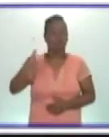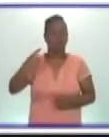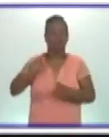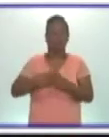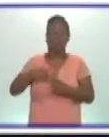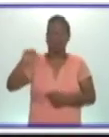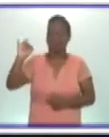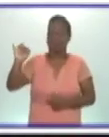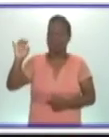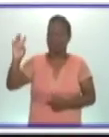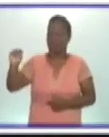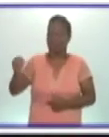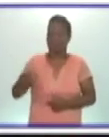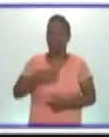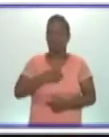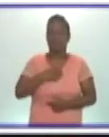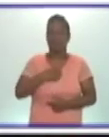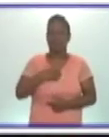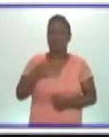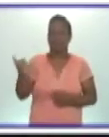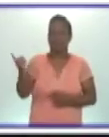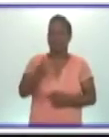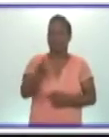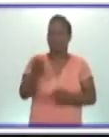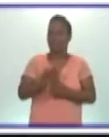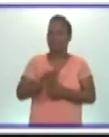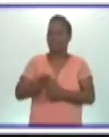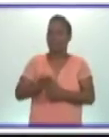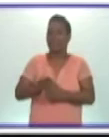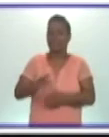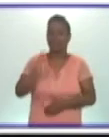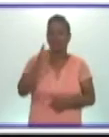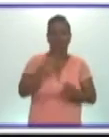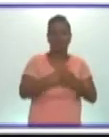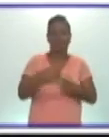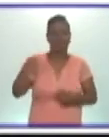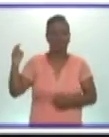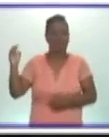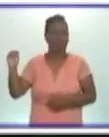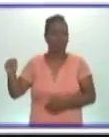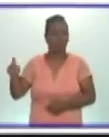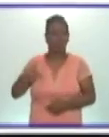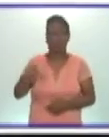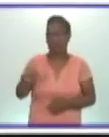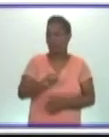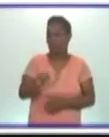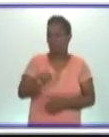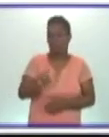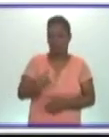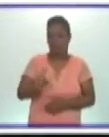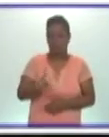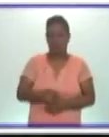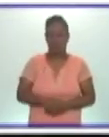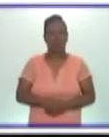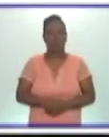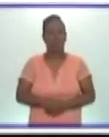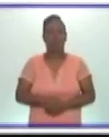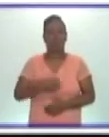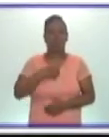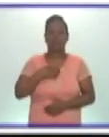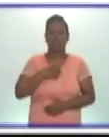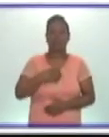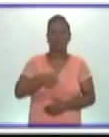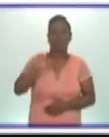dar cuenta, tienen literales diferentes. Por lo tanto, no son términos semejantes. Aquí tengo 8mn cuadrada